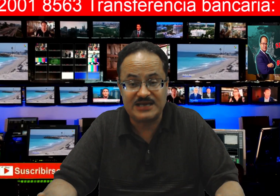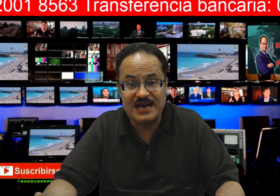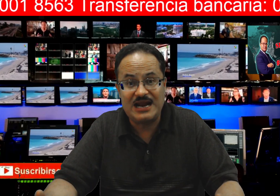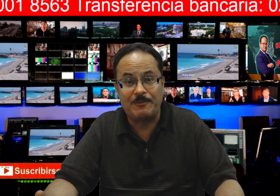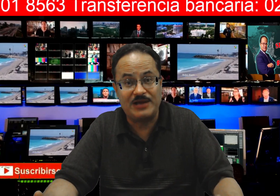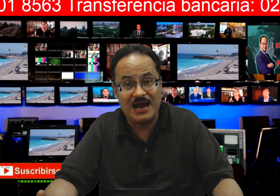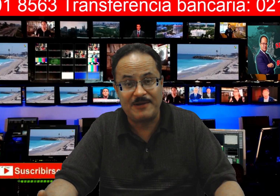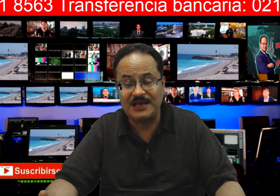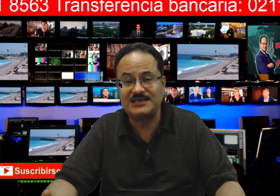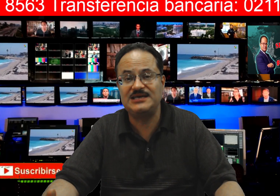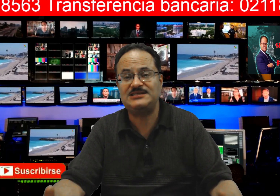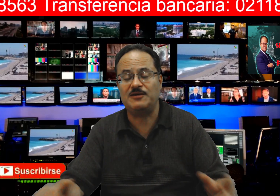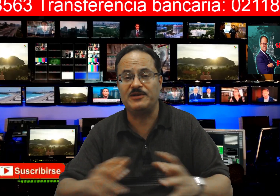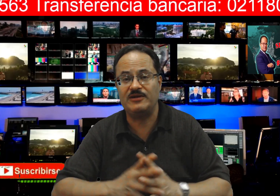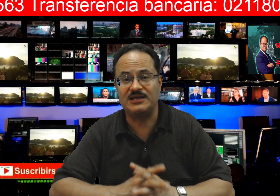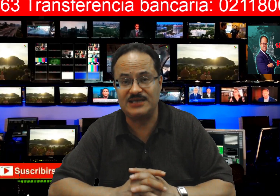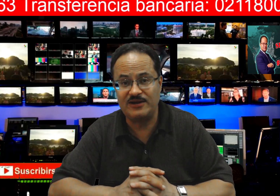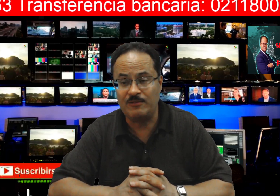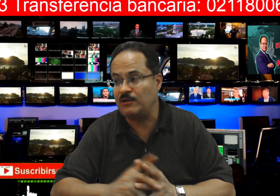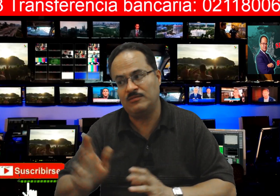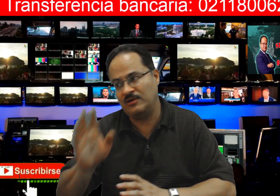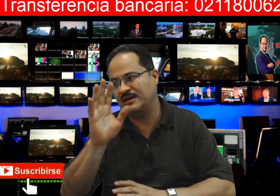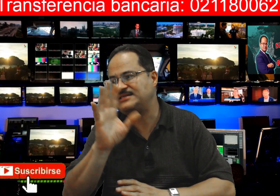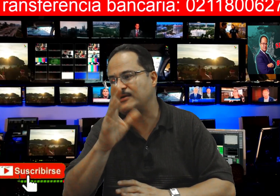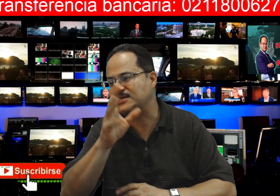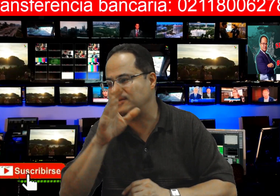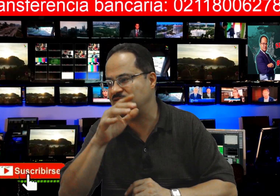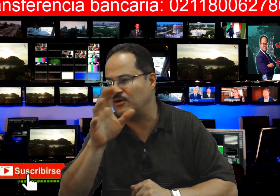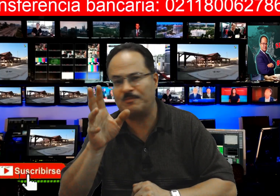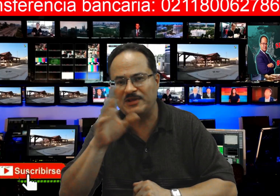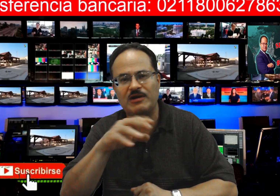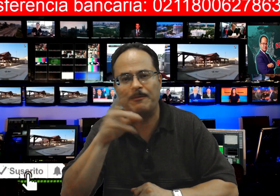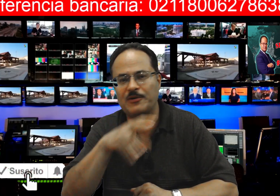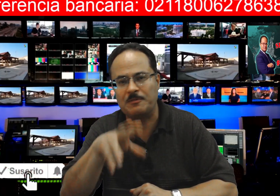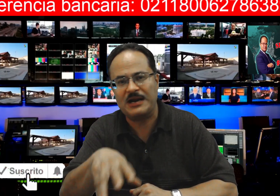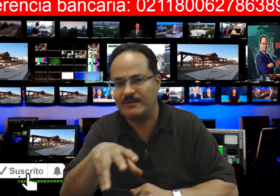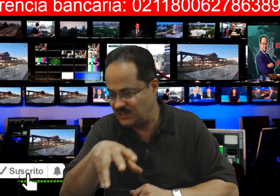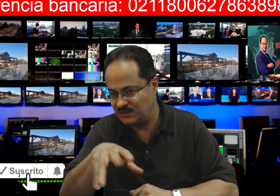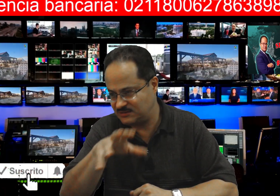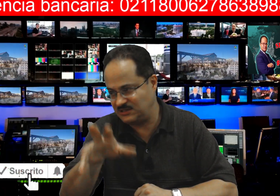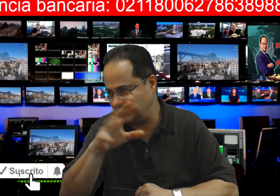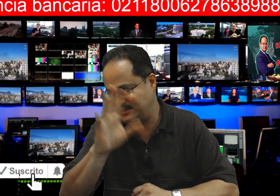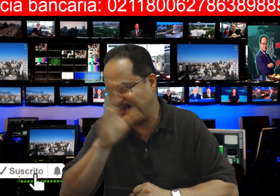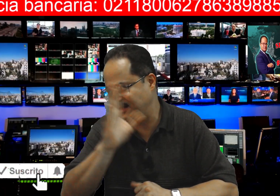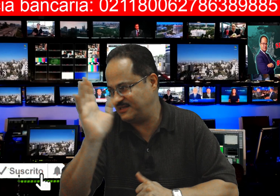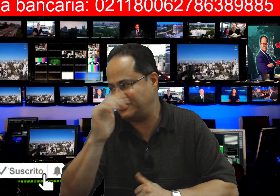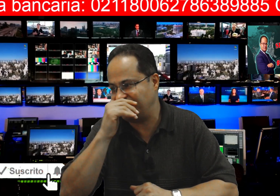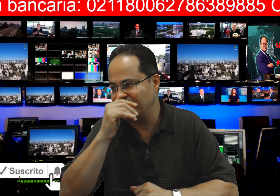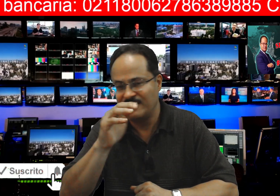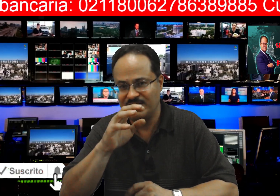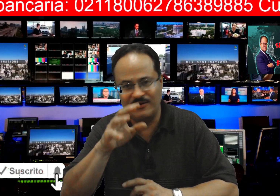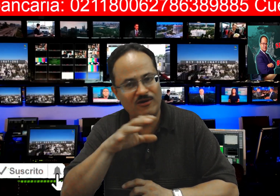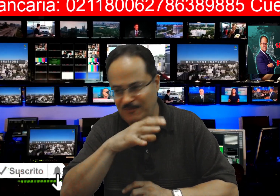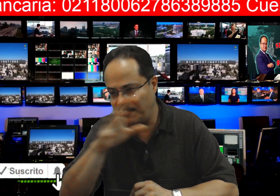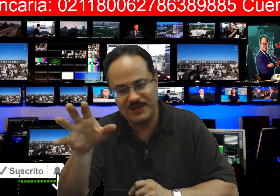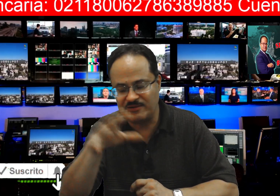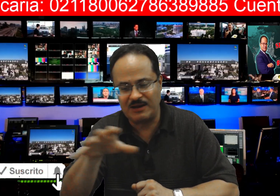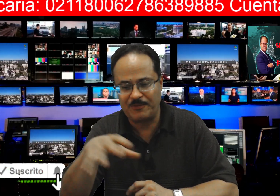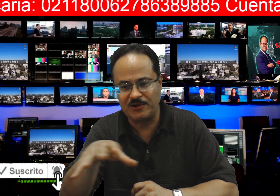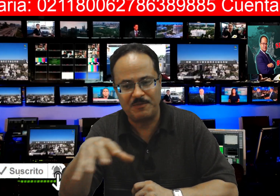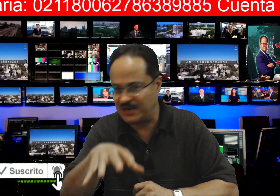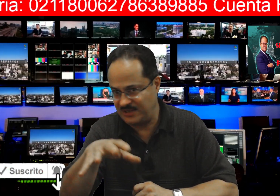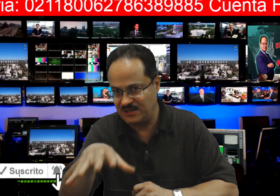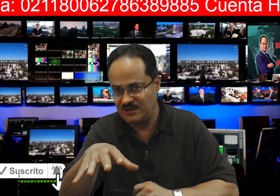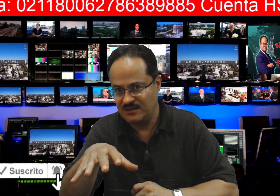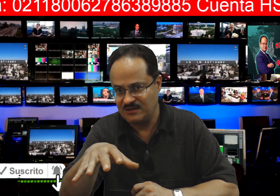todos los que quieran apoyar para que siga esta opinión en serio bueno en esta ocasión no pido el apoyo para mí hay que decir No no pido el